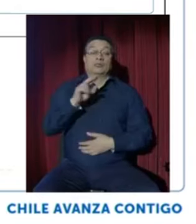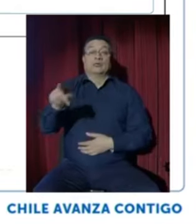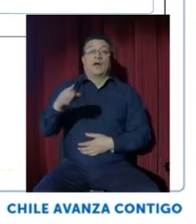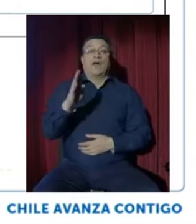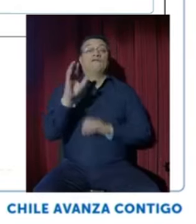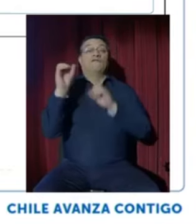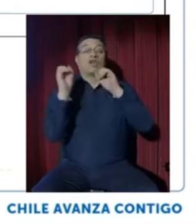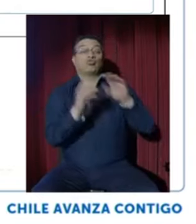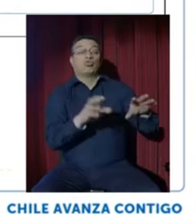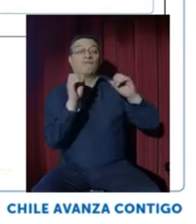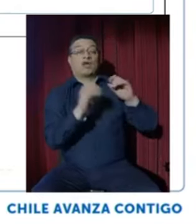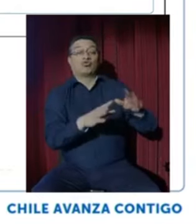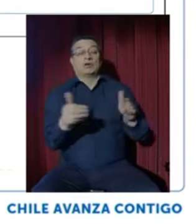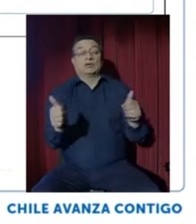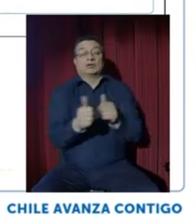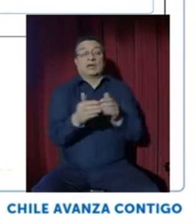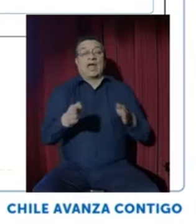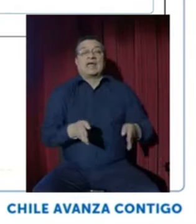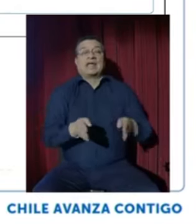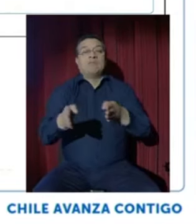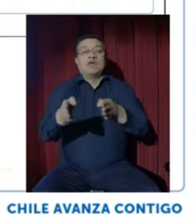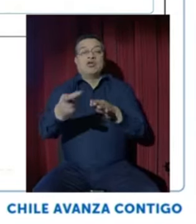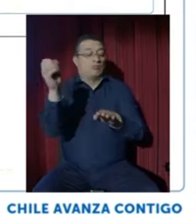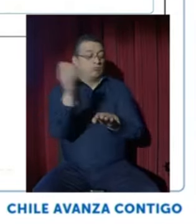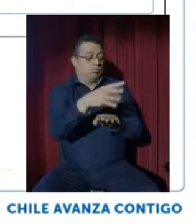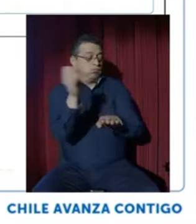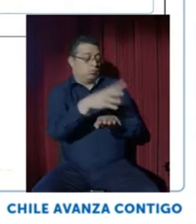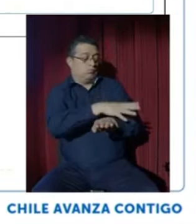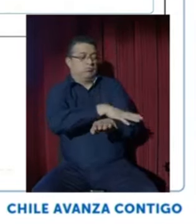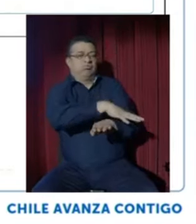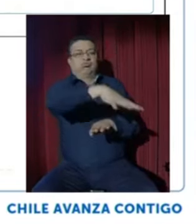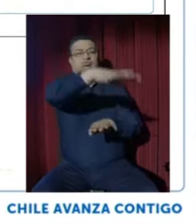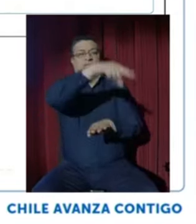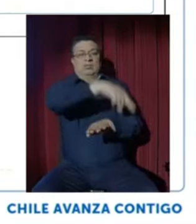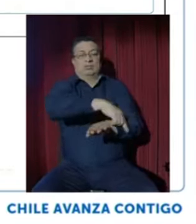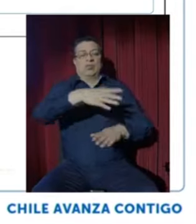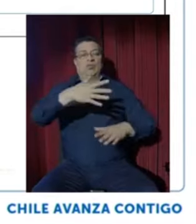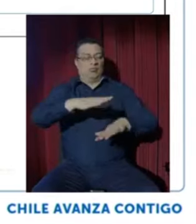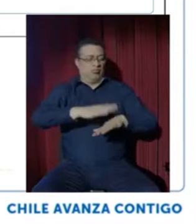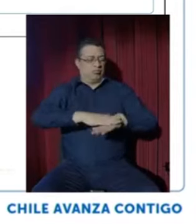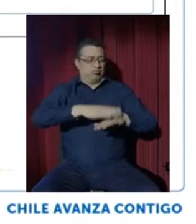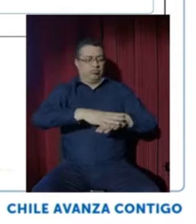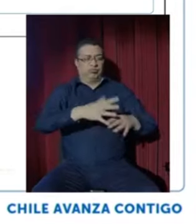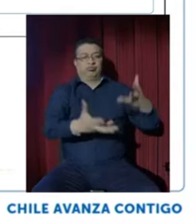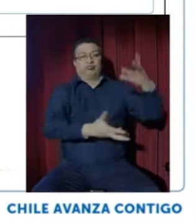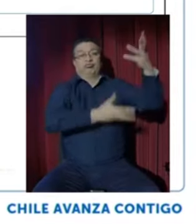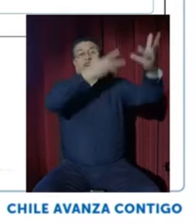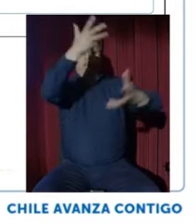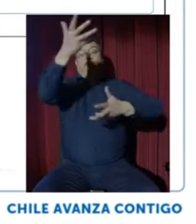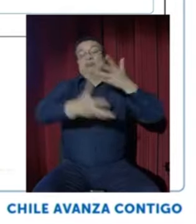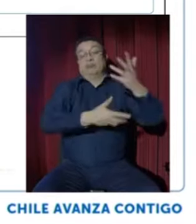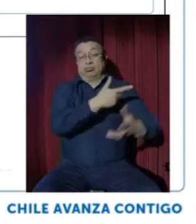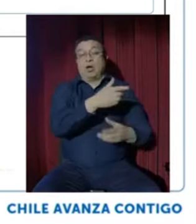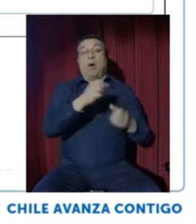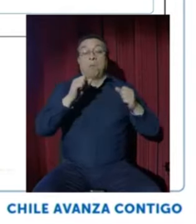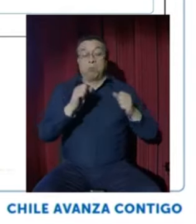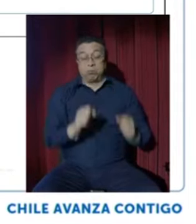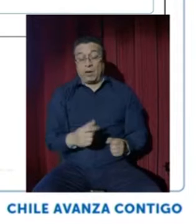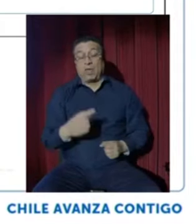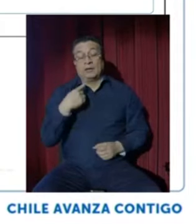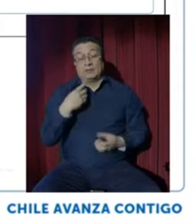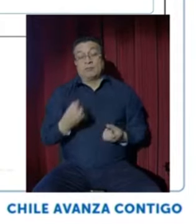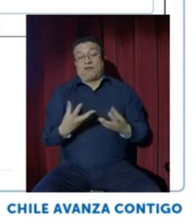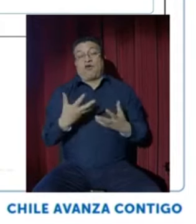toda la basura que había A orilla de camino y que son finalmente fuentes de calor eh que podrían o pueden